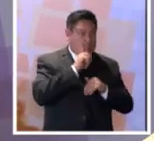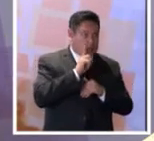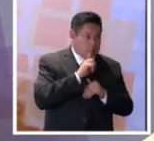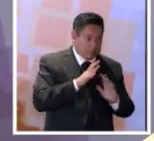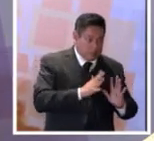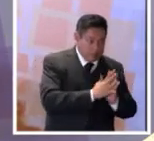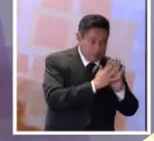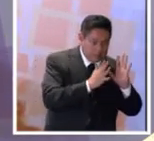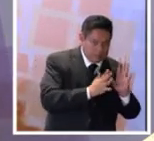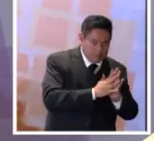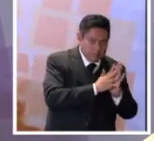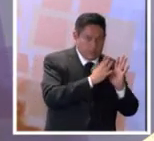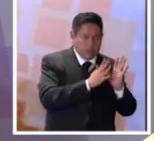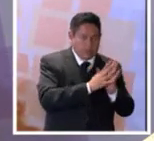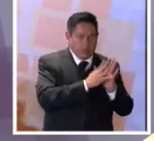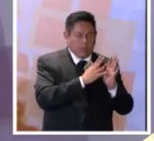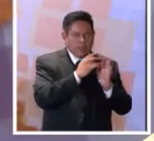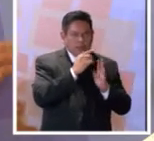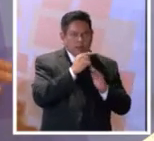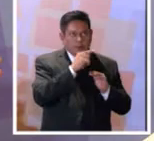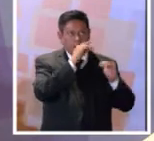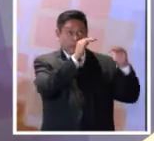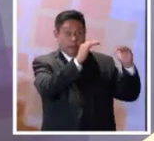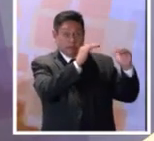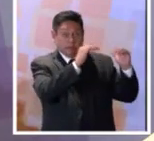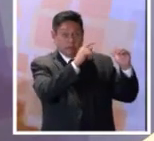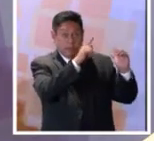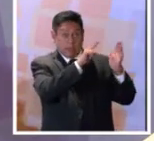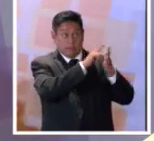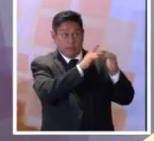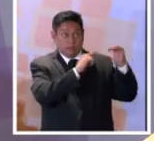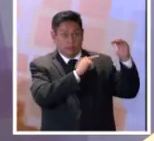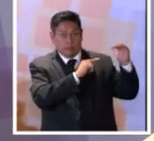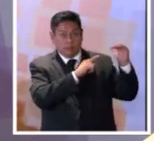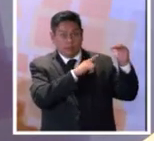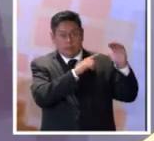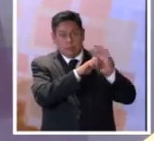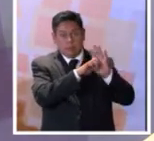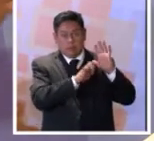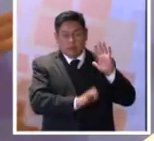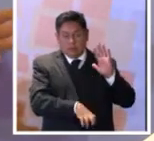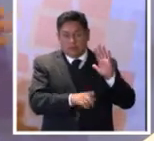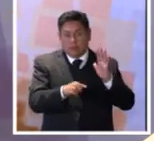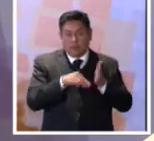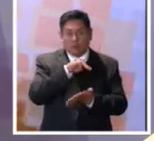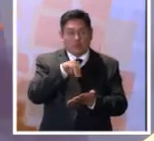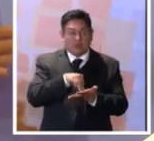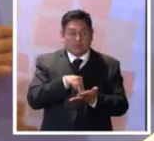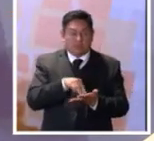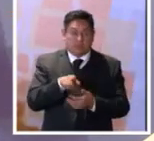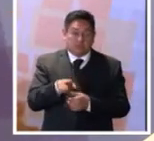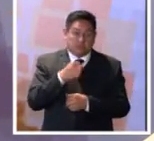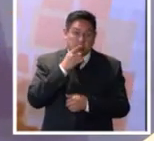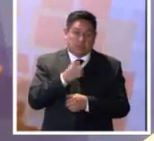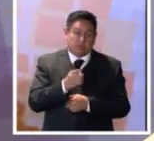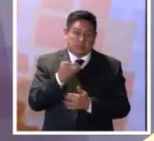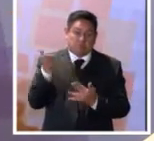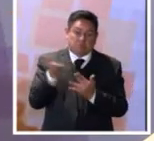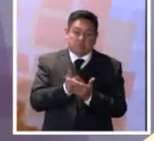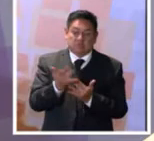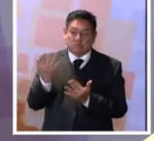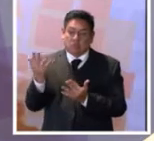hemos también ponderado en esos casos, pues la paridad nos indicaría que la mitad del ayuntamiento tiene que ser hombres y